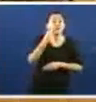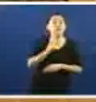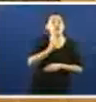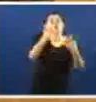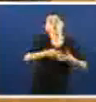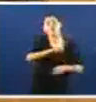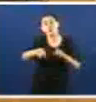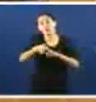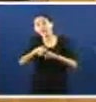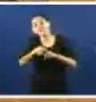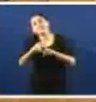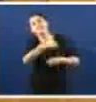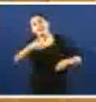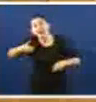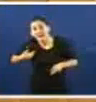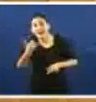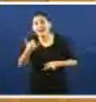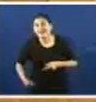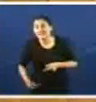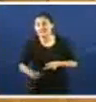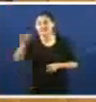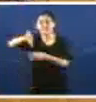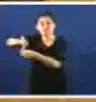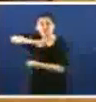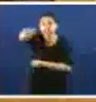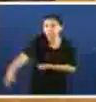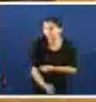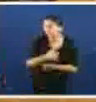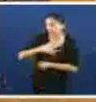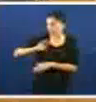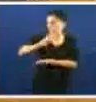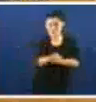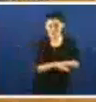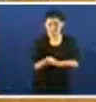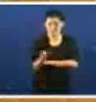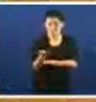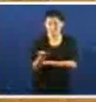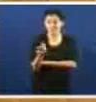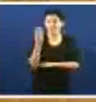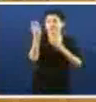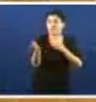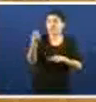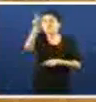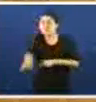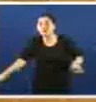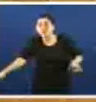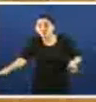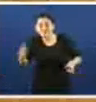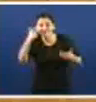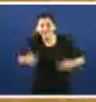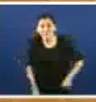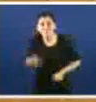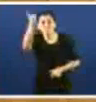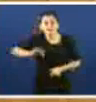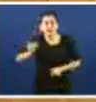bancario, eléctricas, as petroleras, todo eso que ustedes no quieren grabar. No peñan con ellas solo de que somos más ricos, no presuman ustedes de